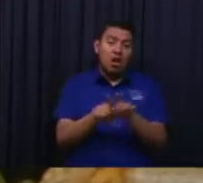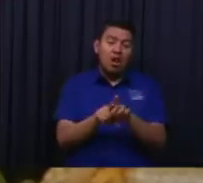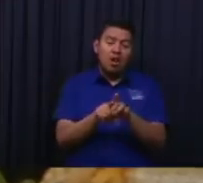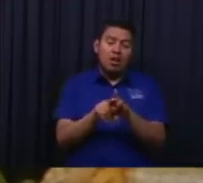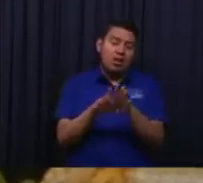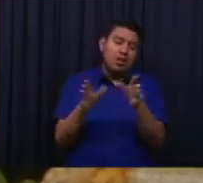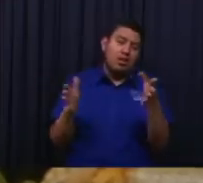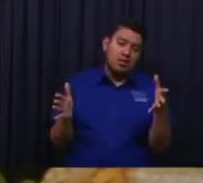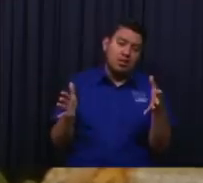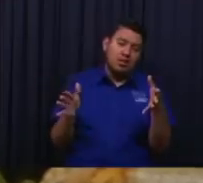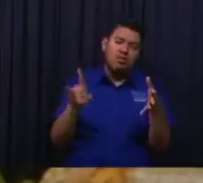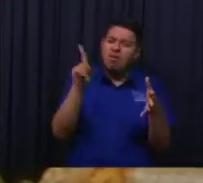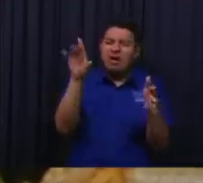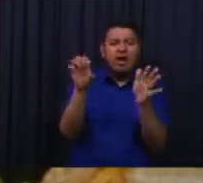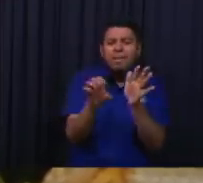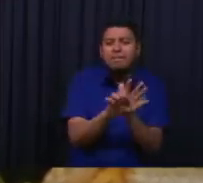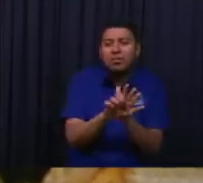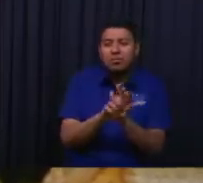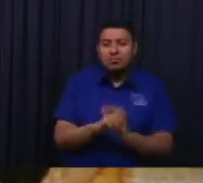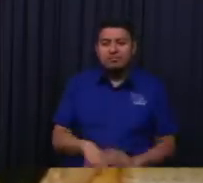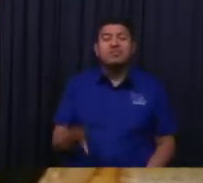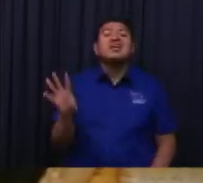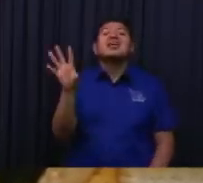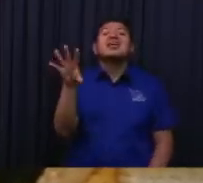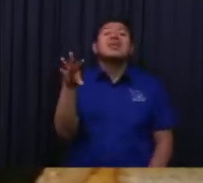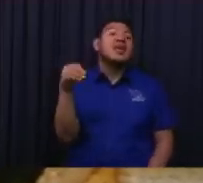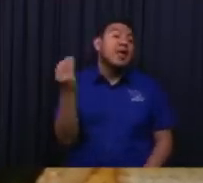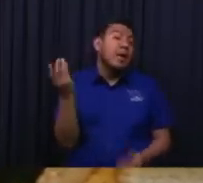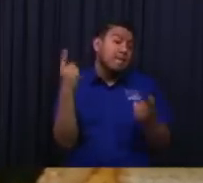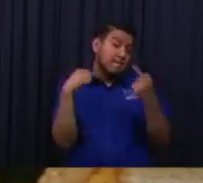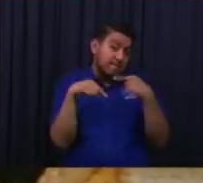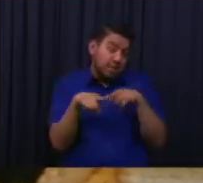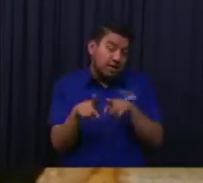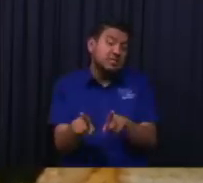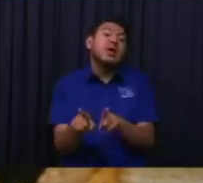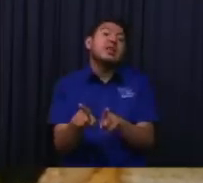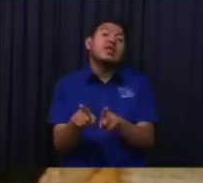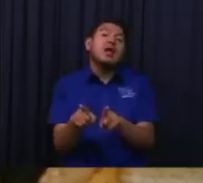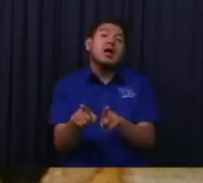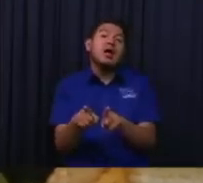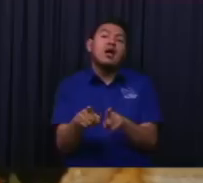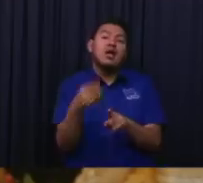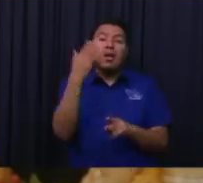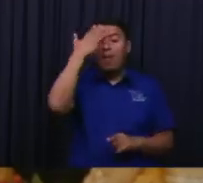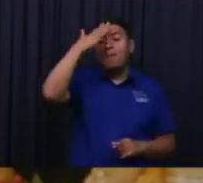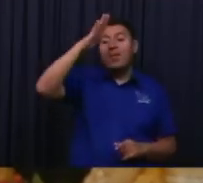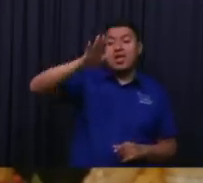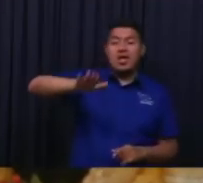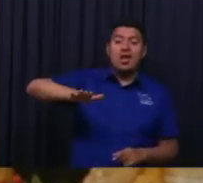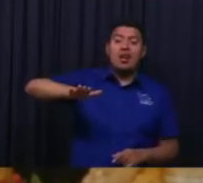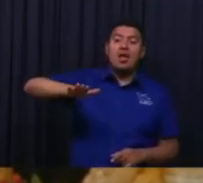solamente acompañe. ¿Qué pasaría si mañana